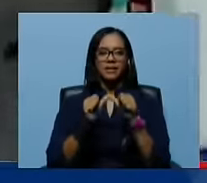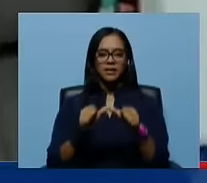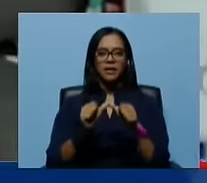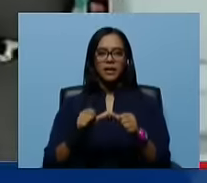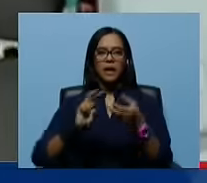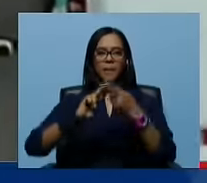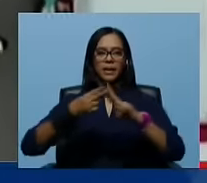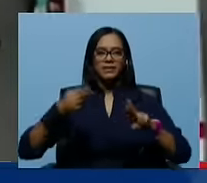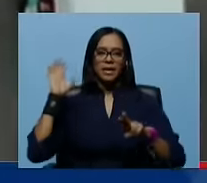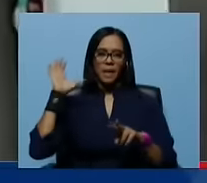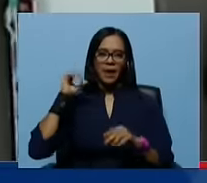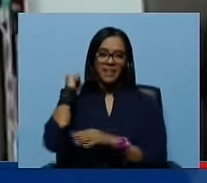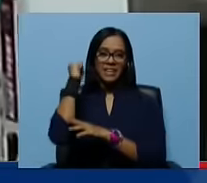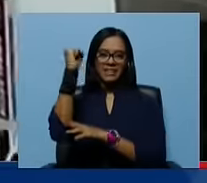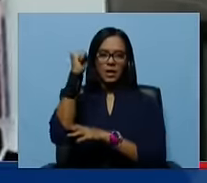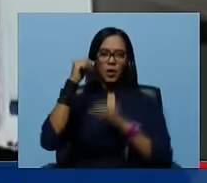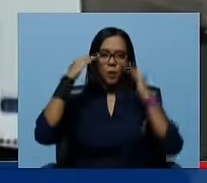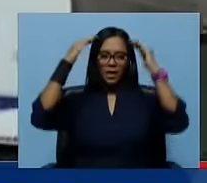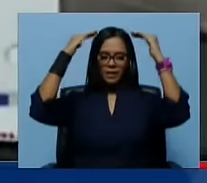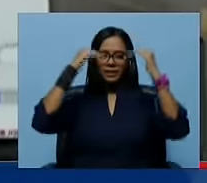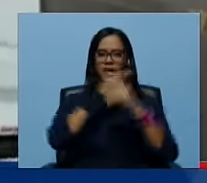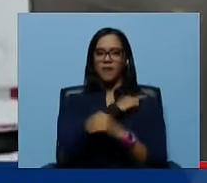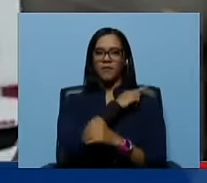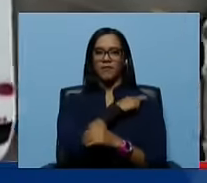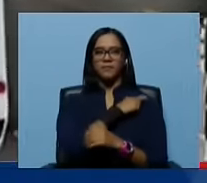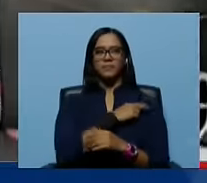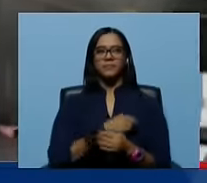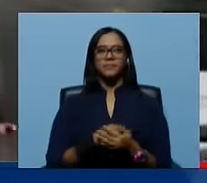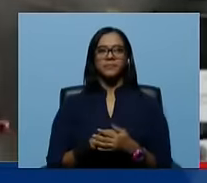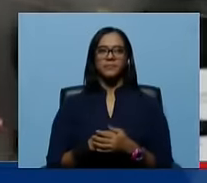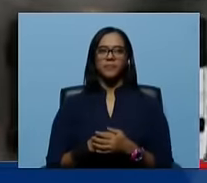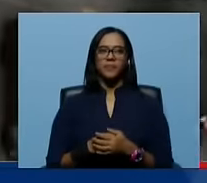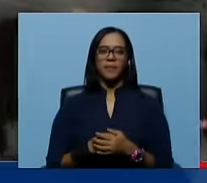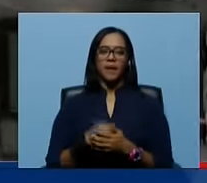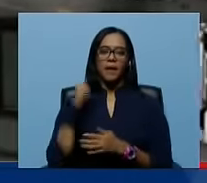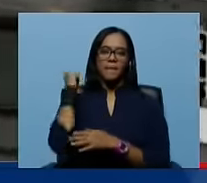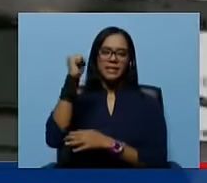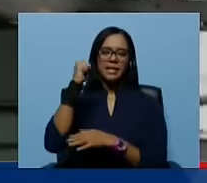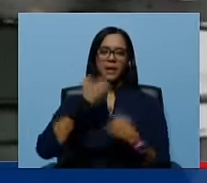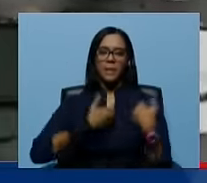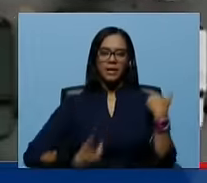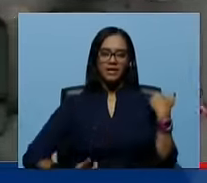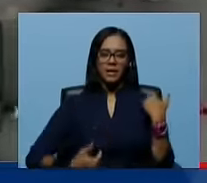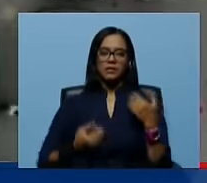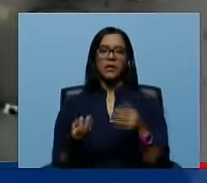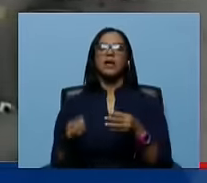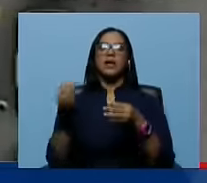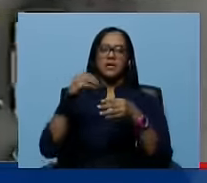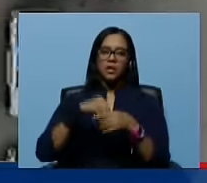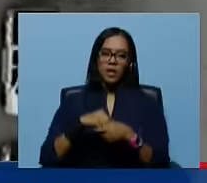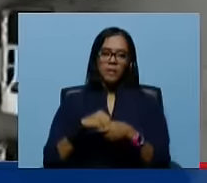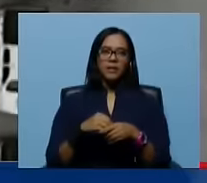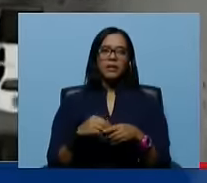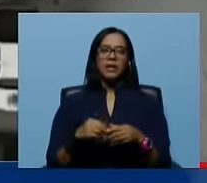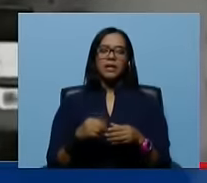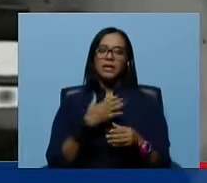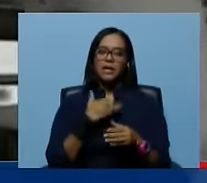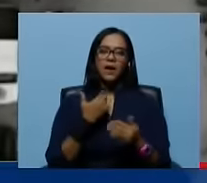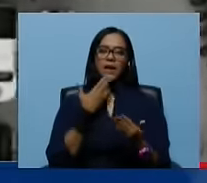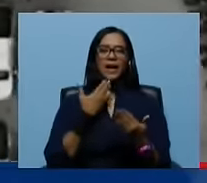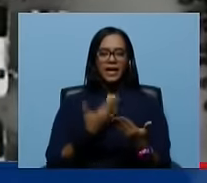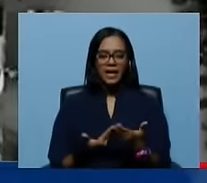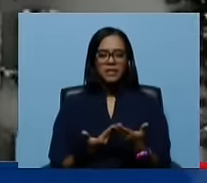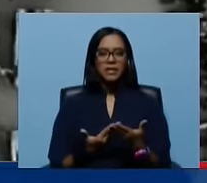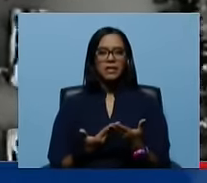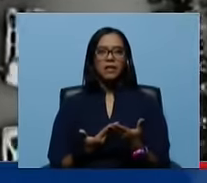patria. Venceremos, mi comandante jefe. Venceremos, presidente. Adicionalmente, quiero agradecerle